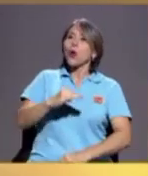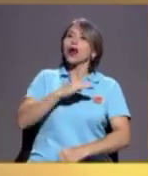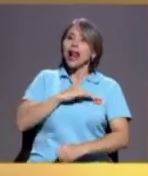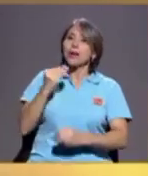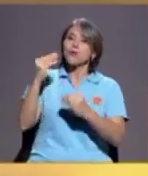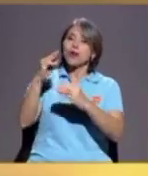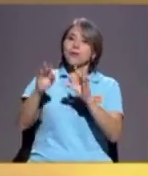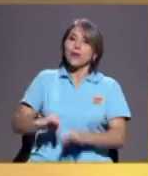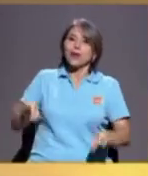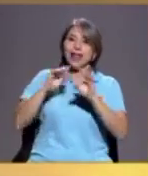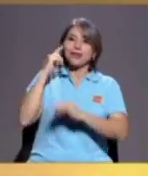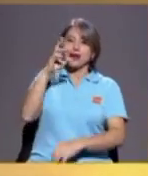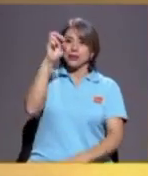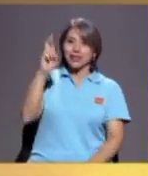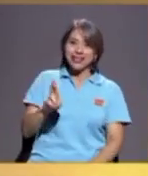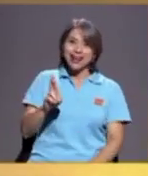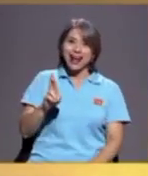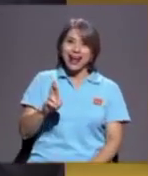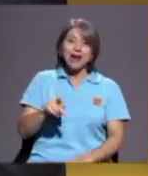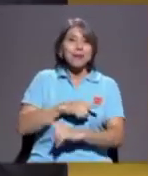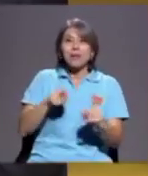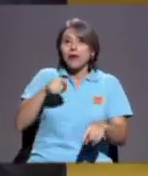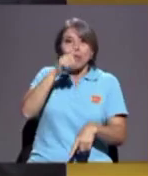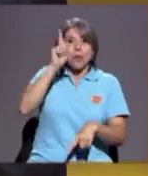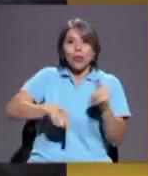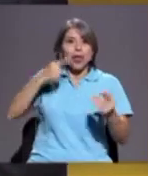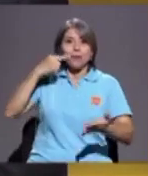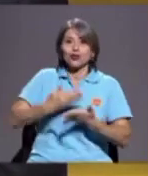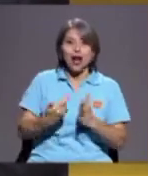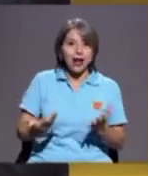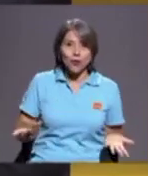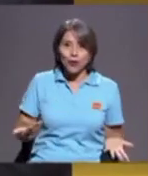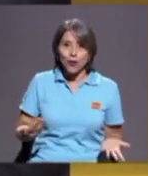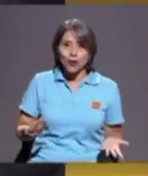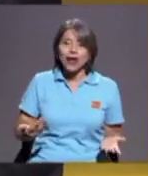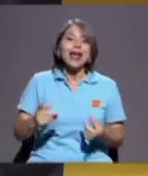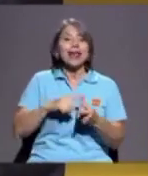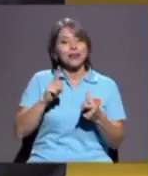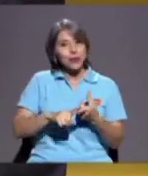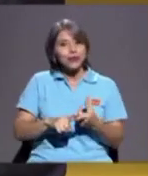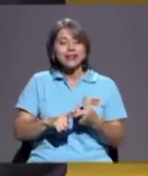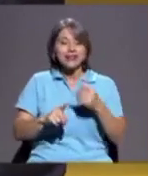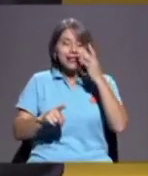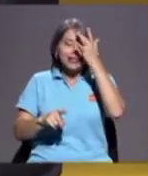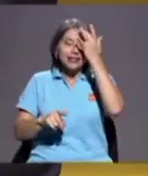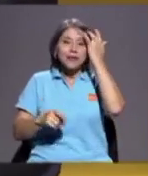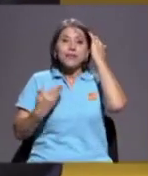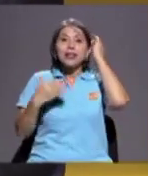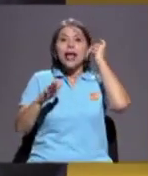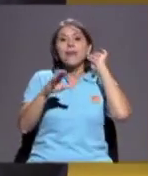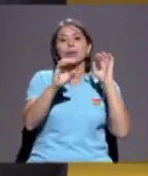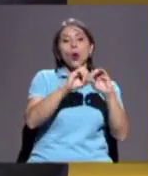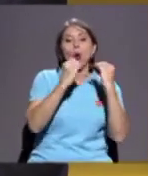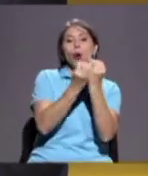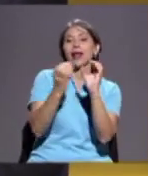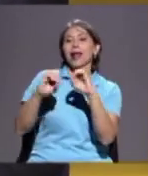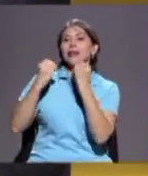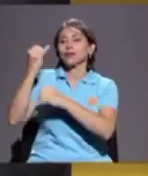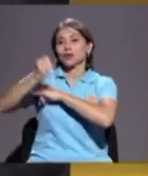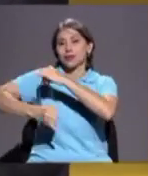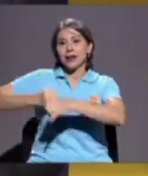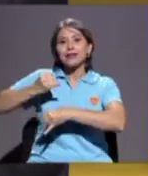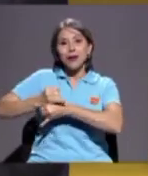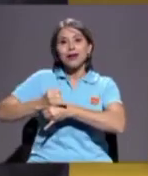importante para Costa Rica, ¿verdad? Pero no podía demostrarlo, ¿verdad? Entonces a raíz de eso, entonces los organismos a nivel internacional